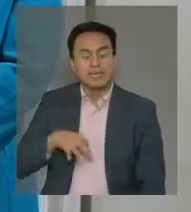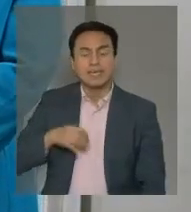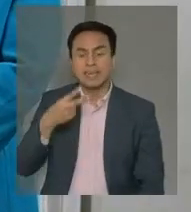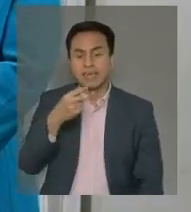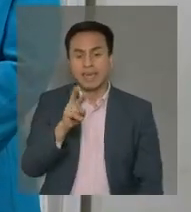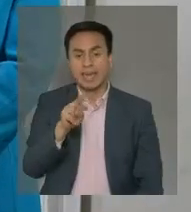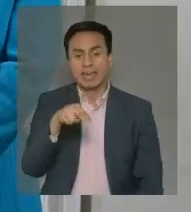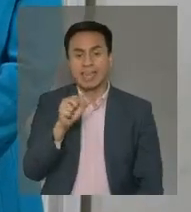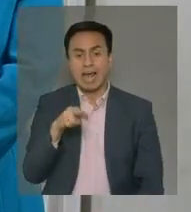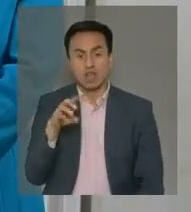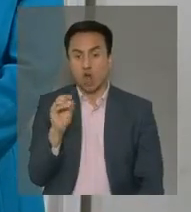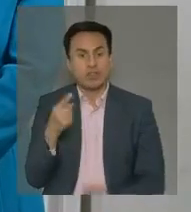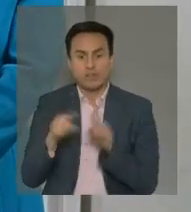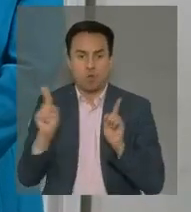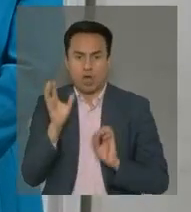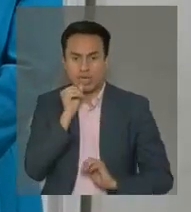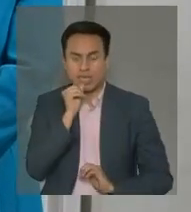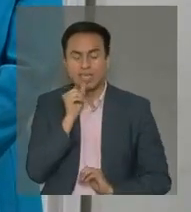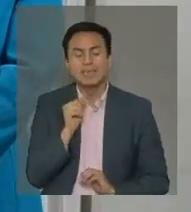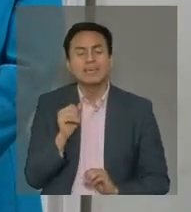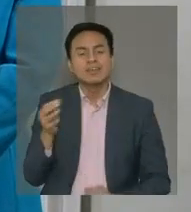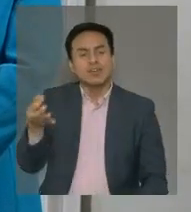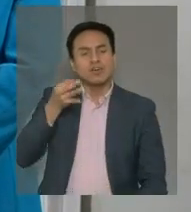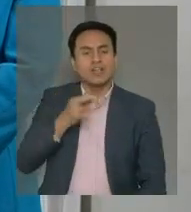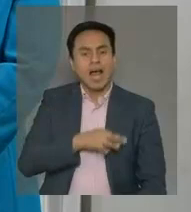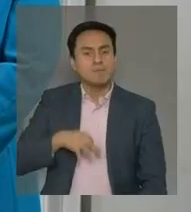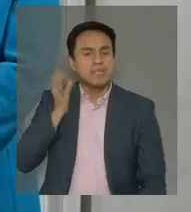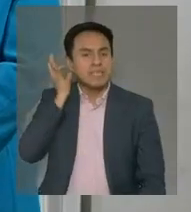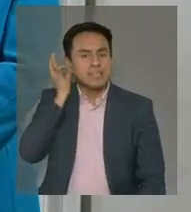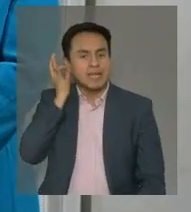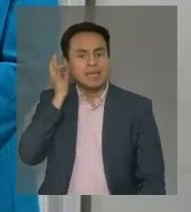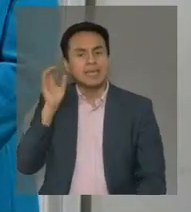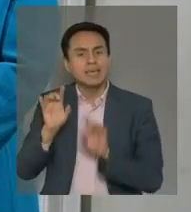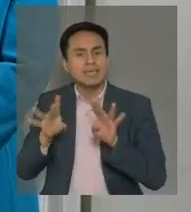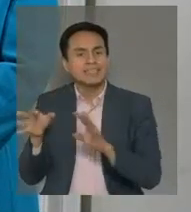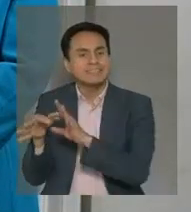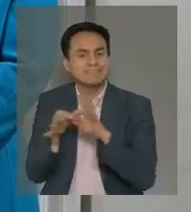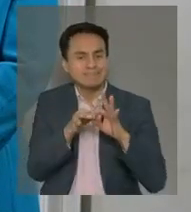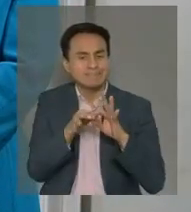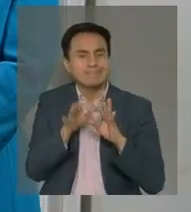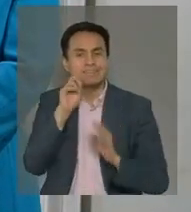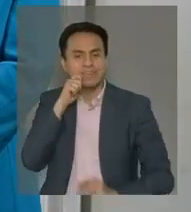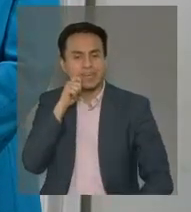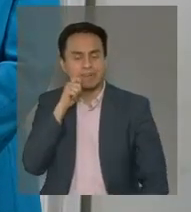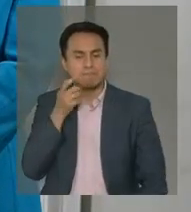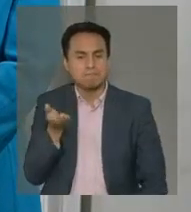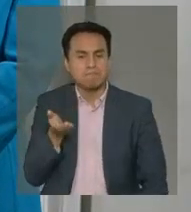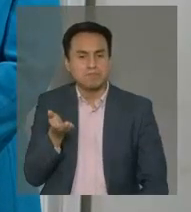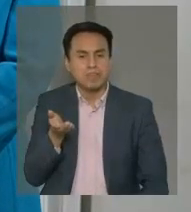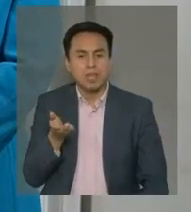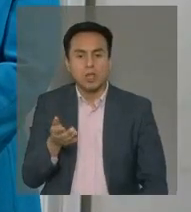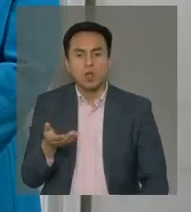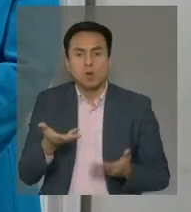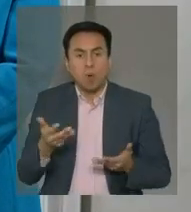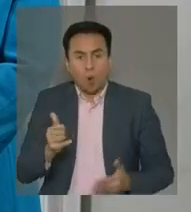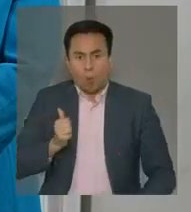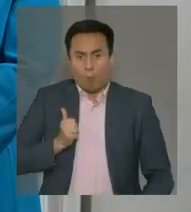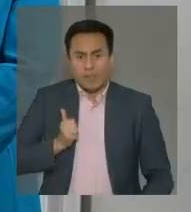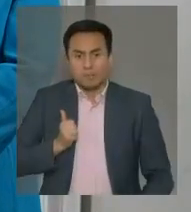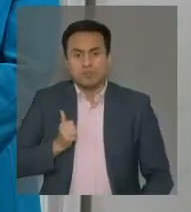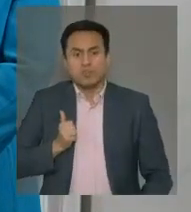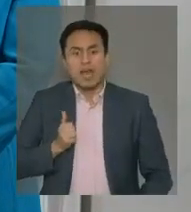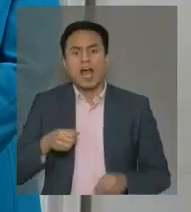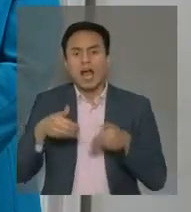ninguna diferencia lo que señaló la ministra cosa que es un hecho de la causa es que para cumplir con el